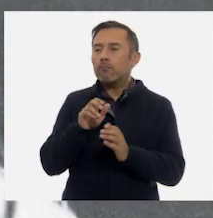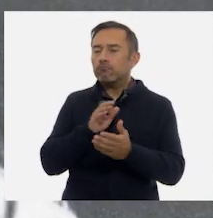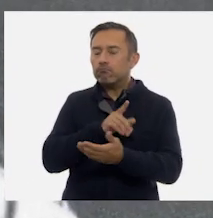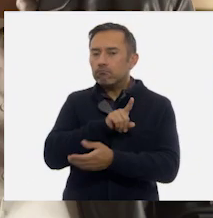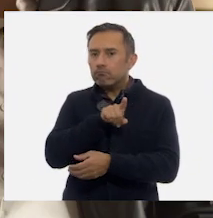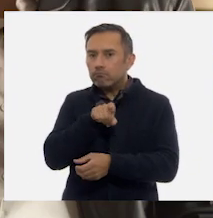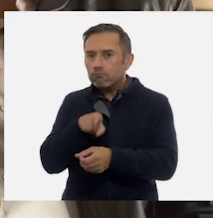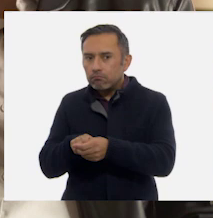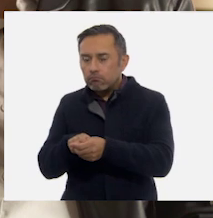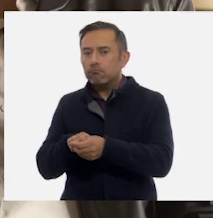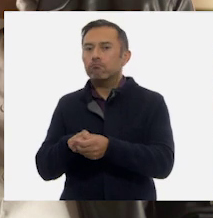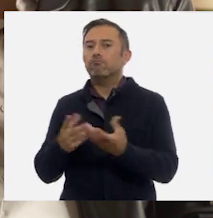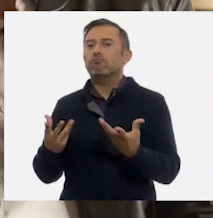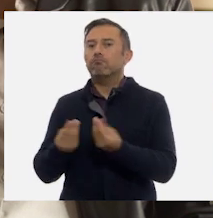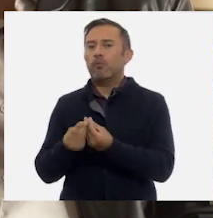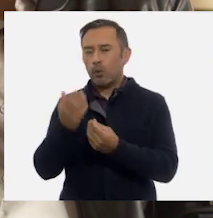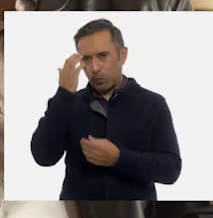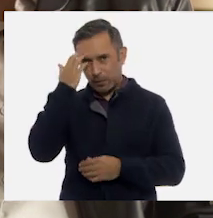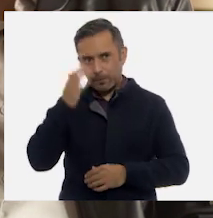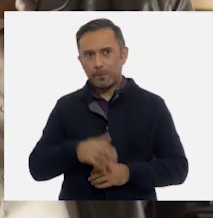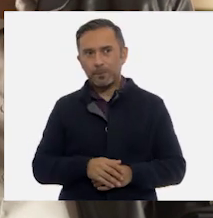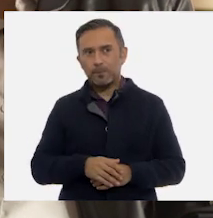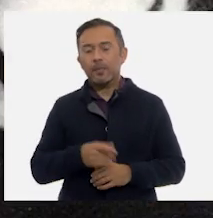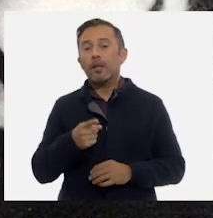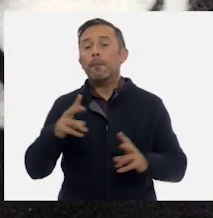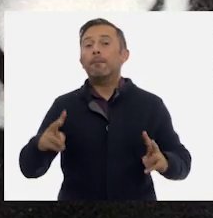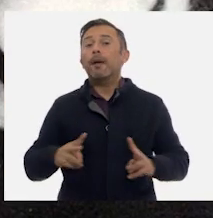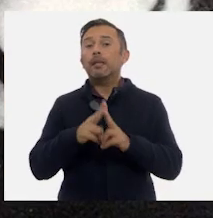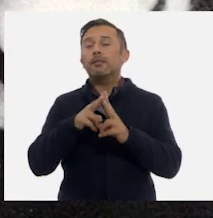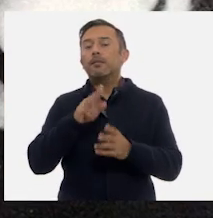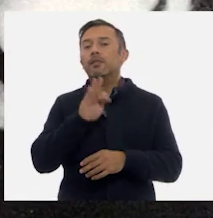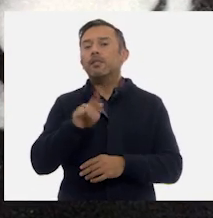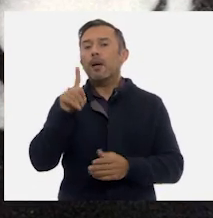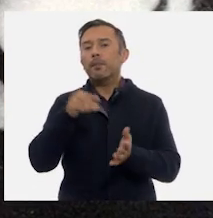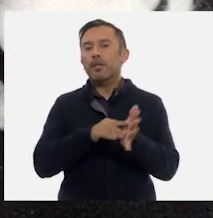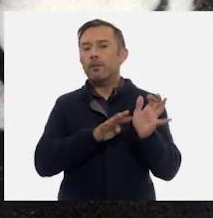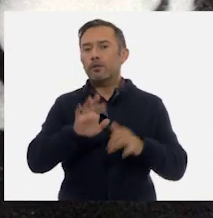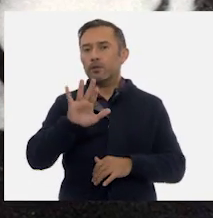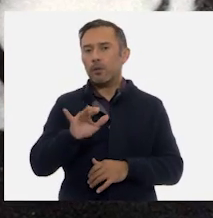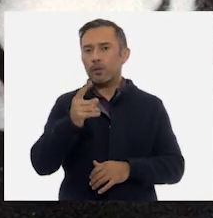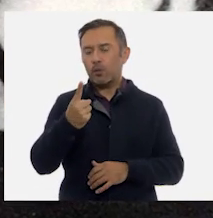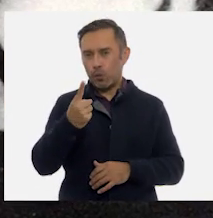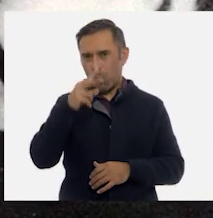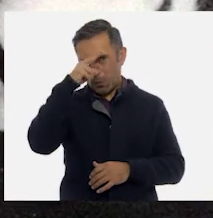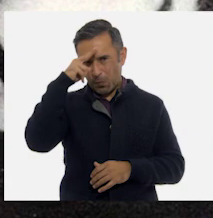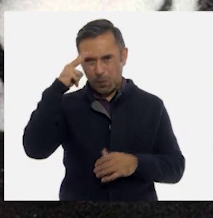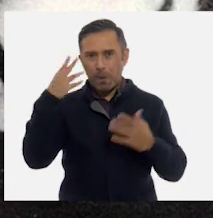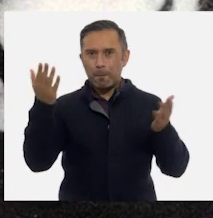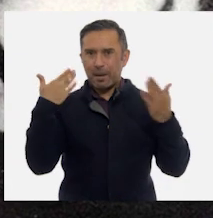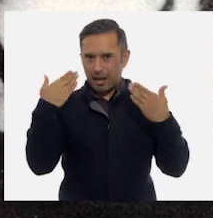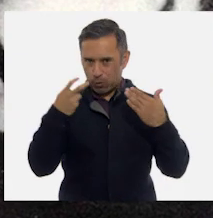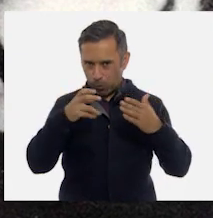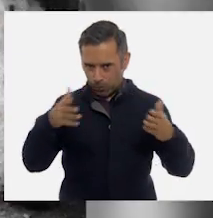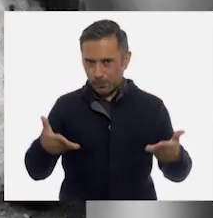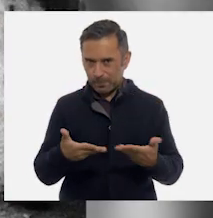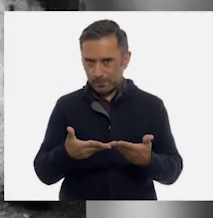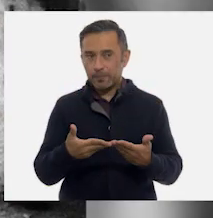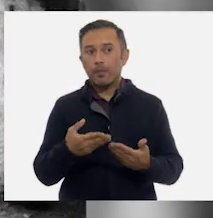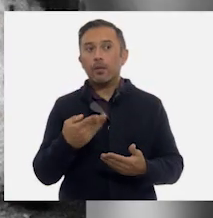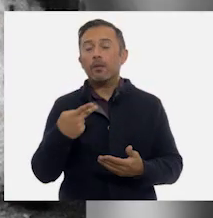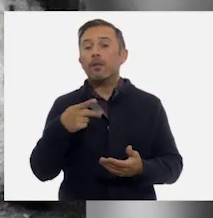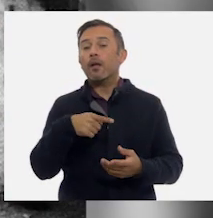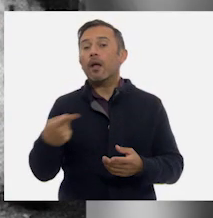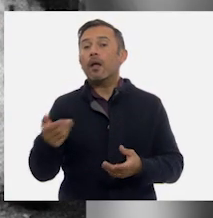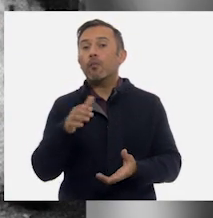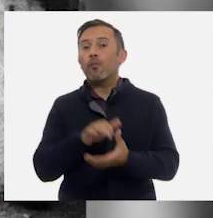Bioy Casares conoció a Elena Garro en París en 1951, en el verano. Va a tratar a la esposa de Bioy Casares,